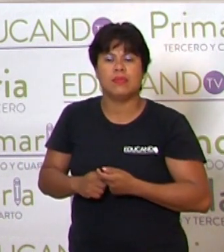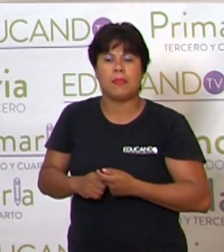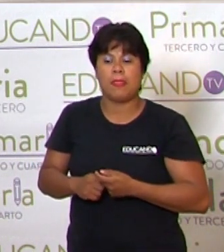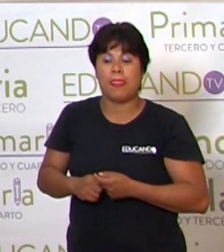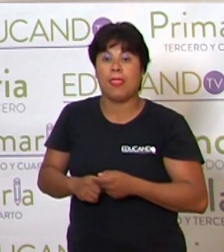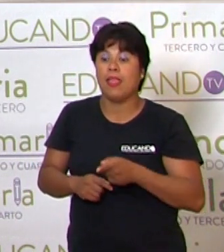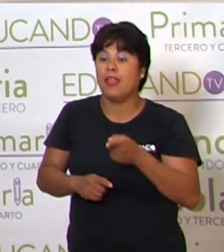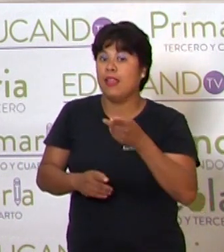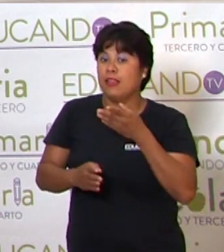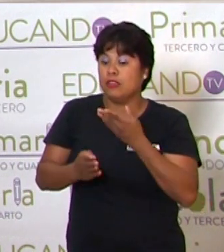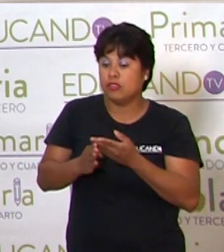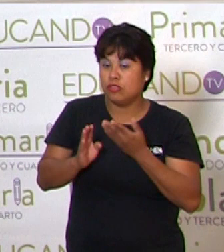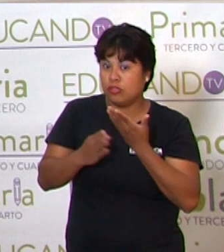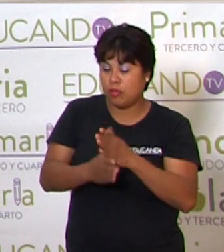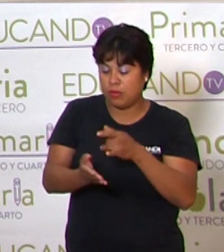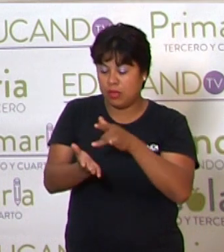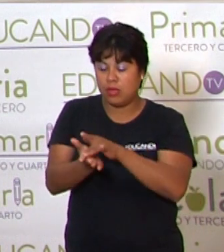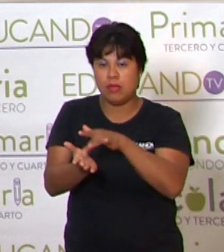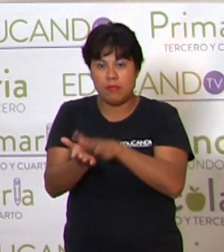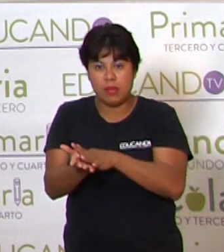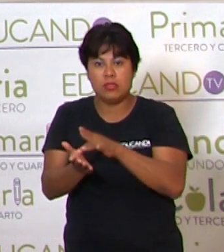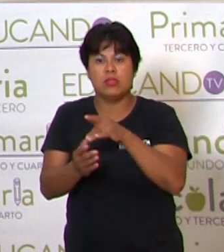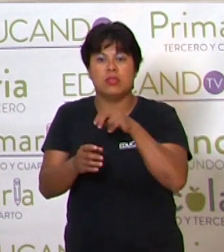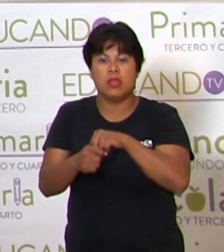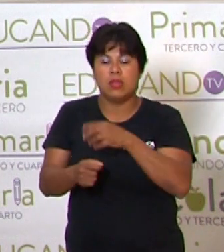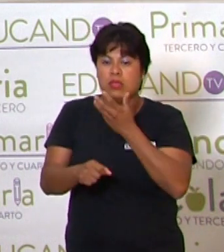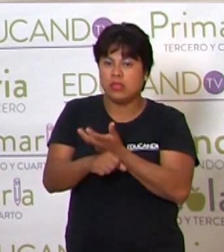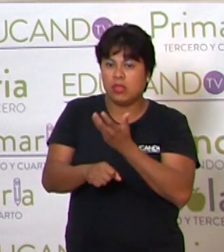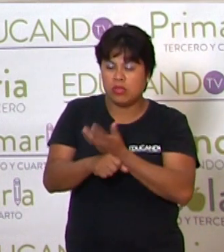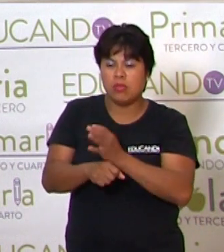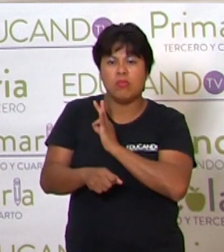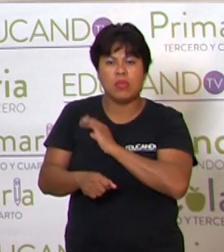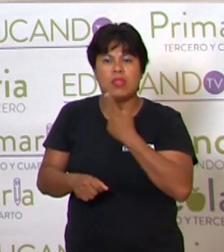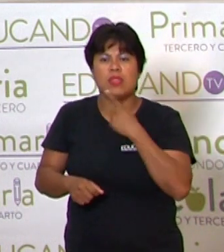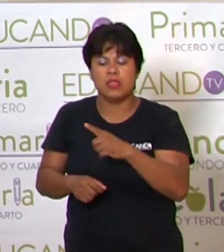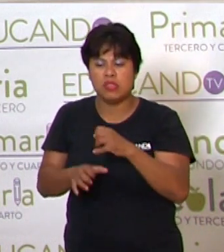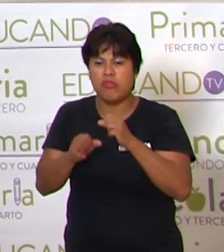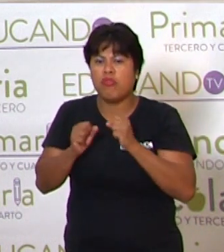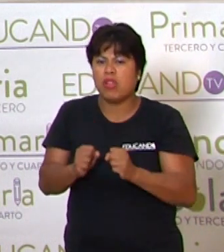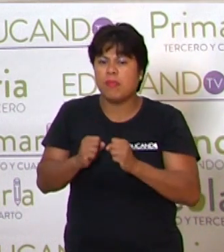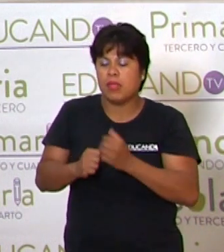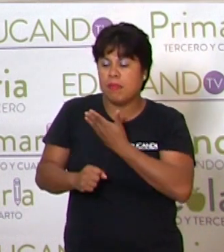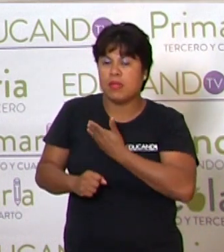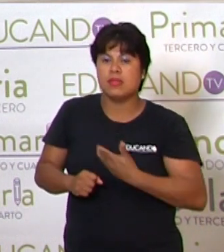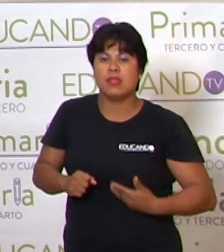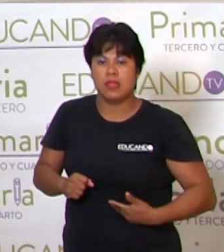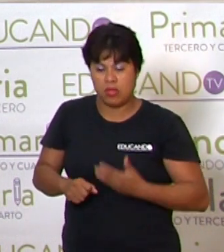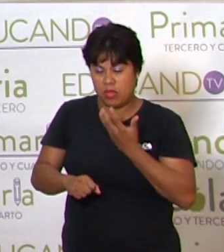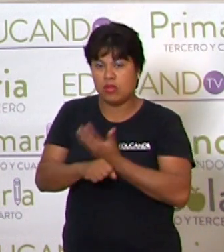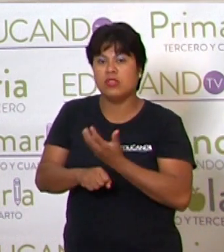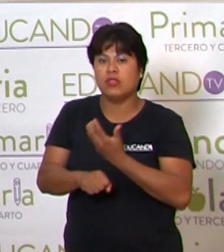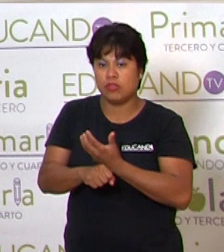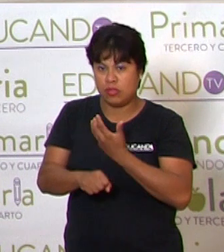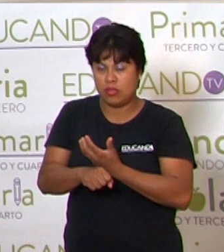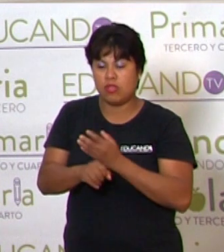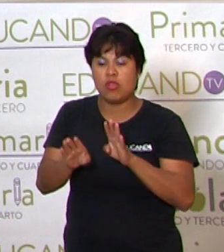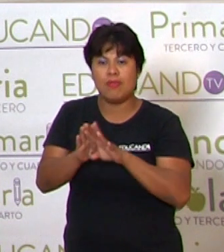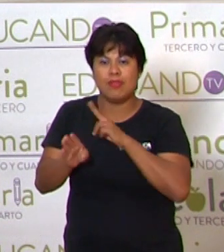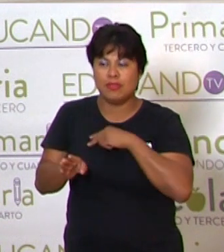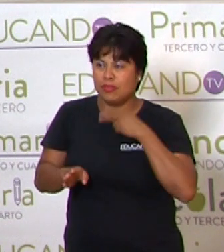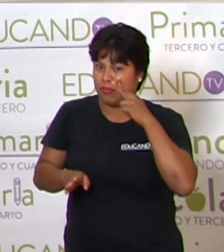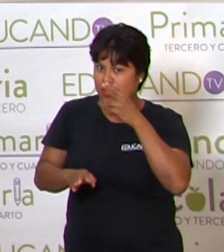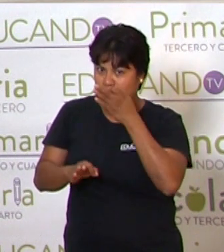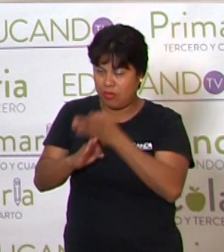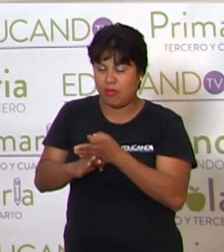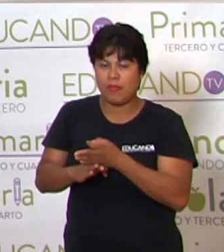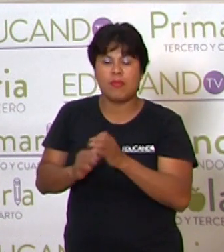los medios impresos en Estados Unidos pueden criticar fuertemente al presidente de los Estados Unidos, como estamos viendo en la